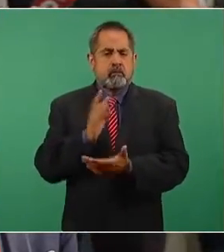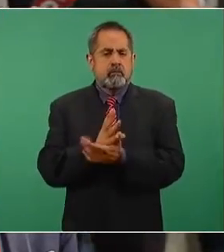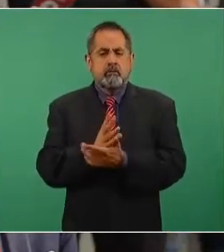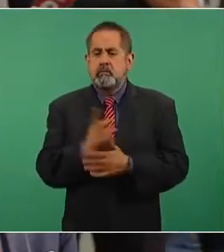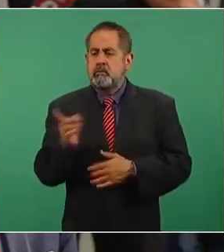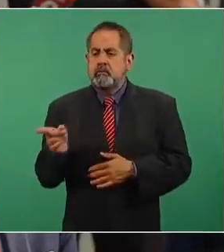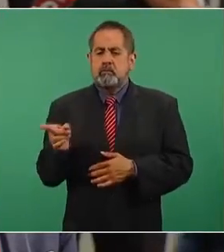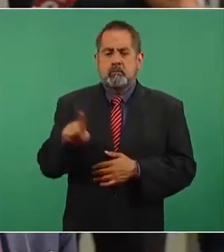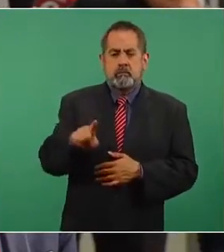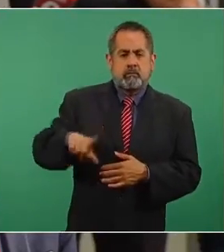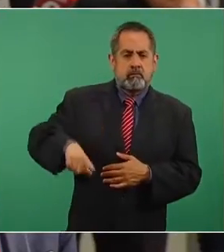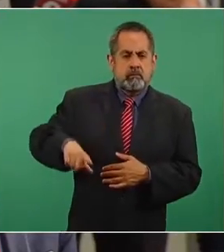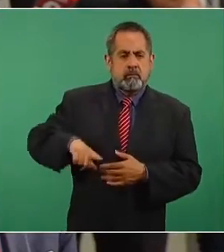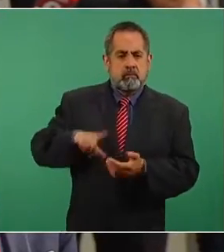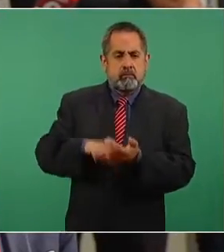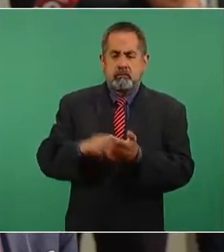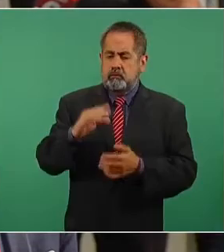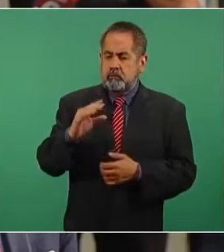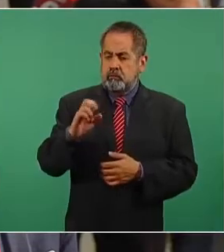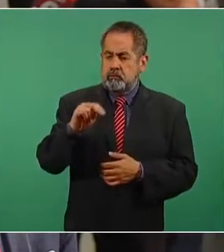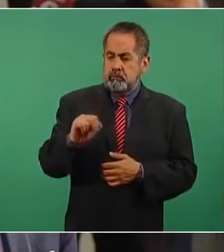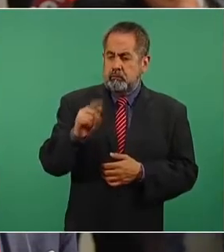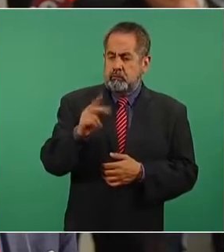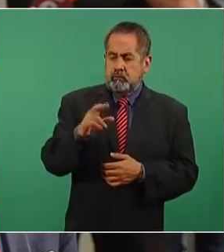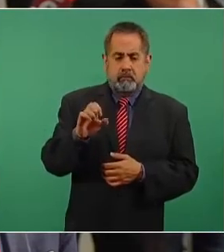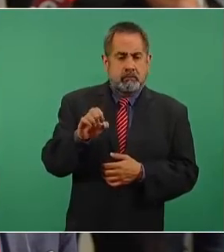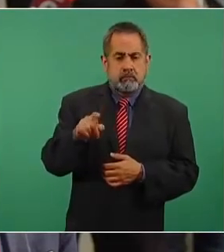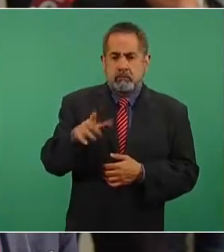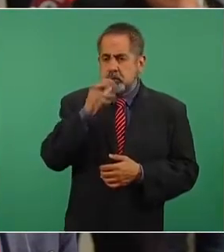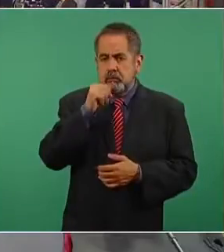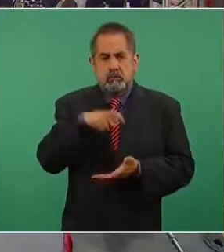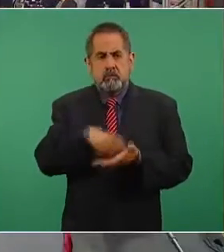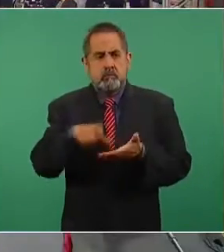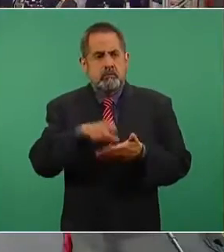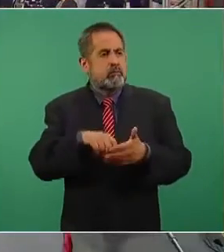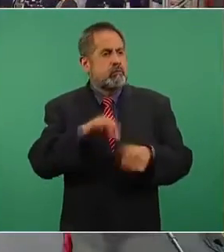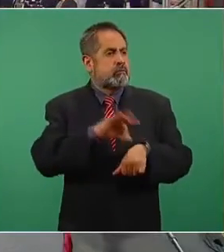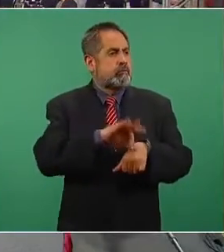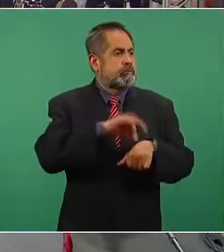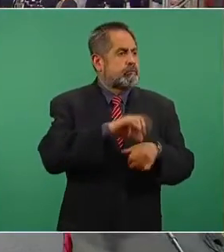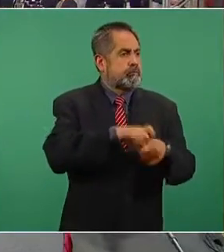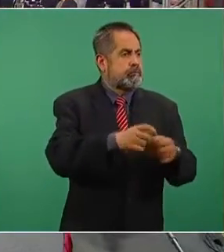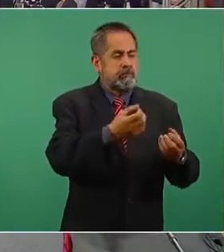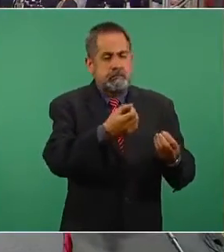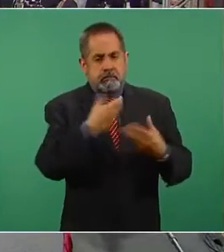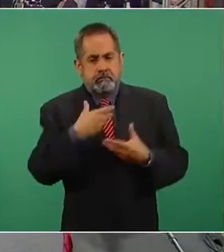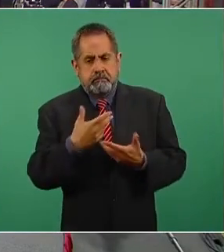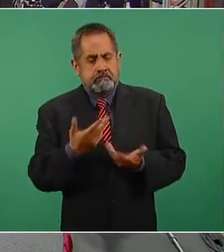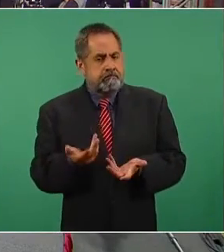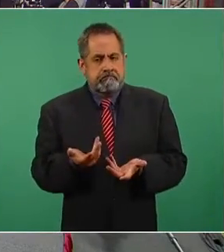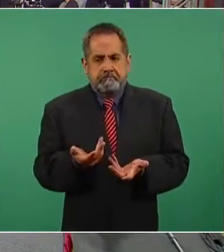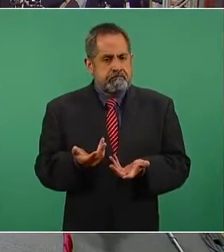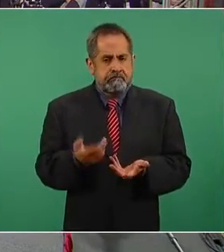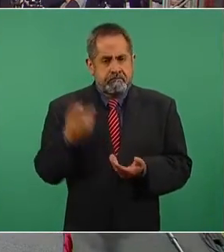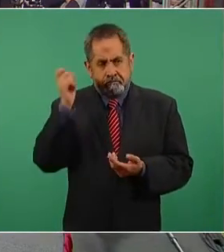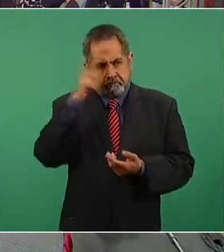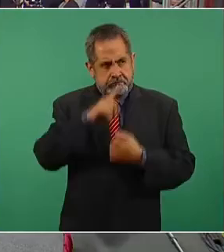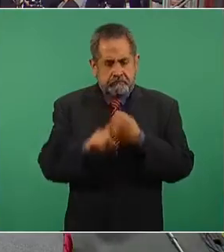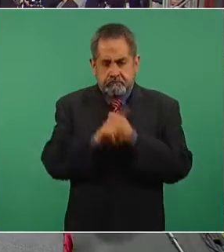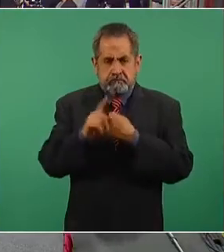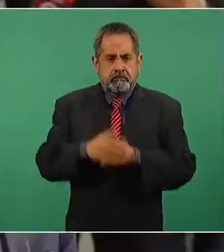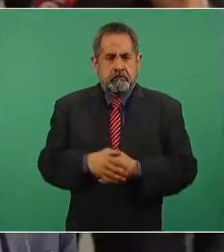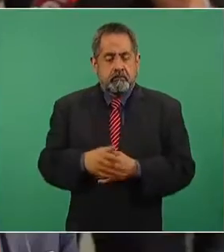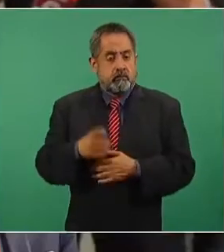del gobierno de Senaprece, no se puede comprar en las farmacias. Hay muchos problemas distintos, entre ellos